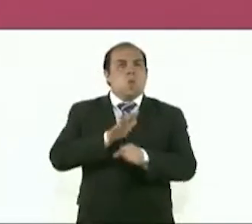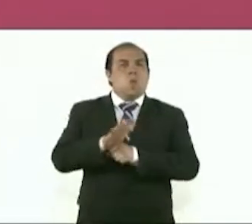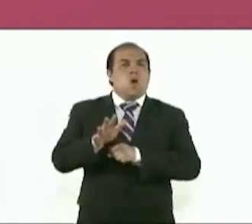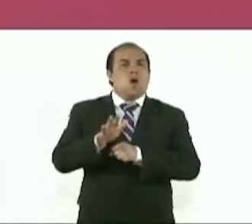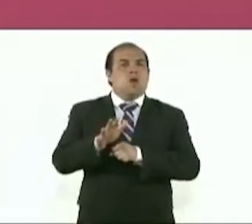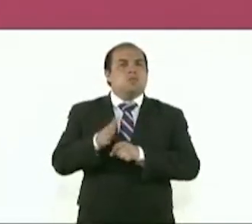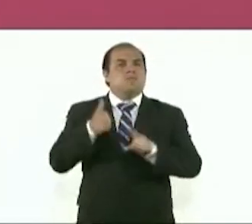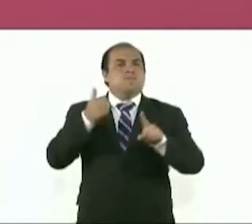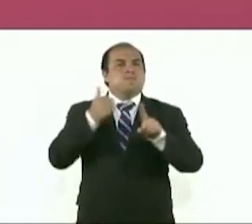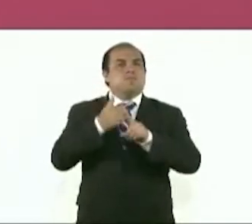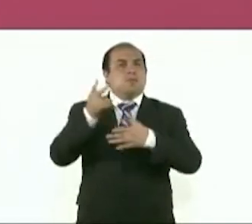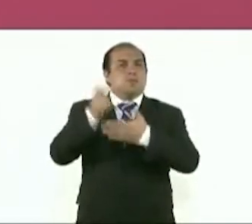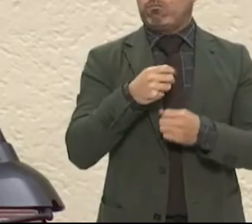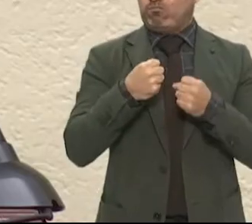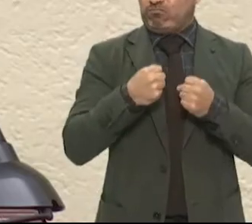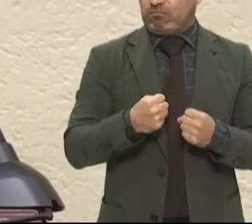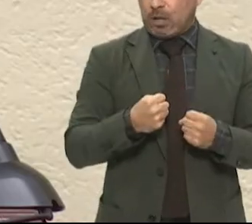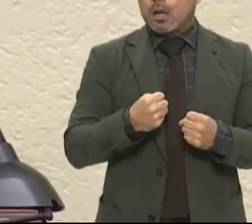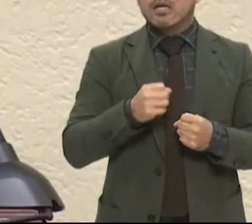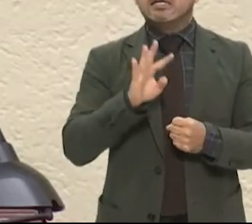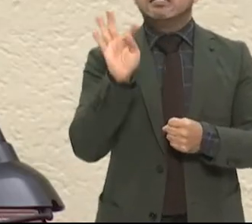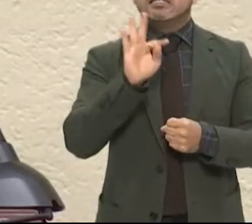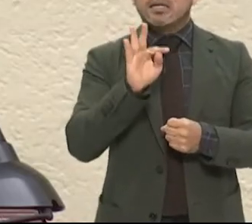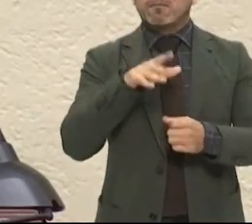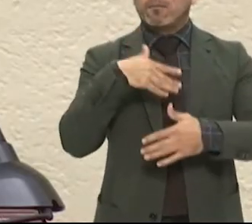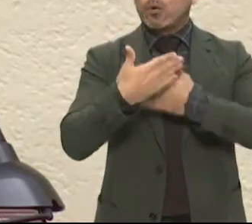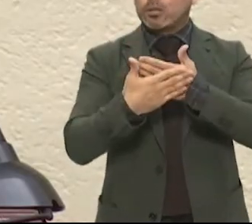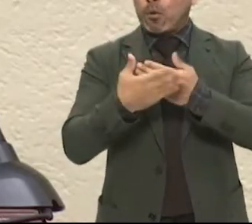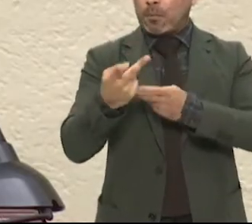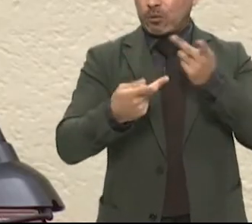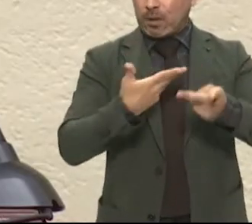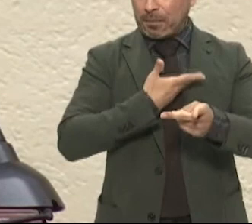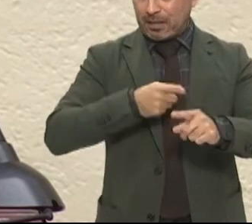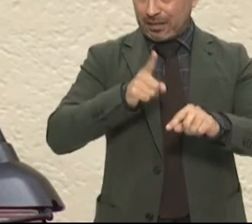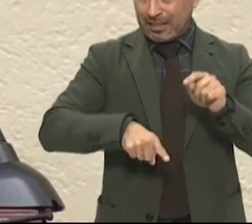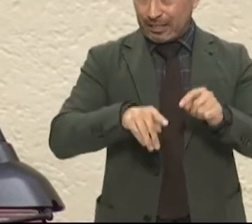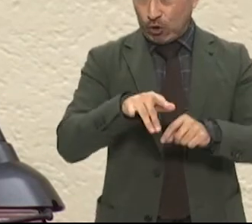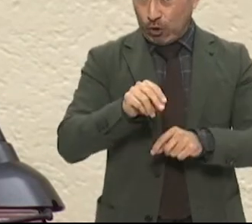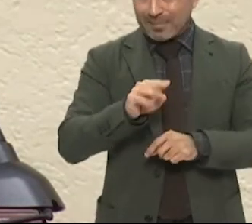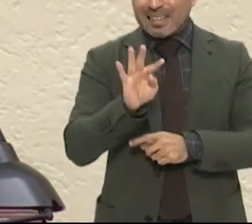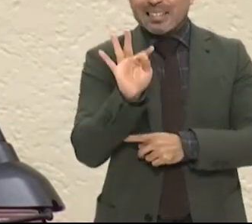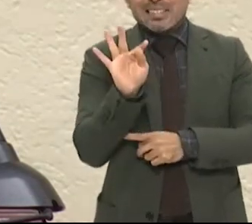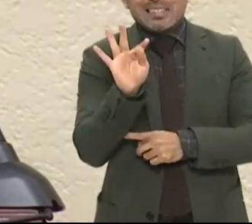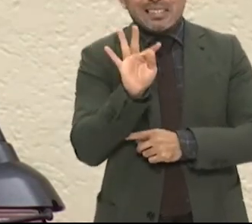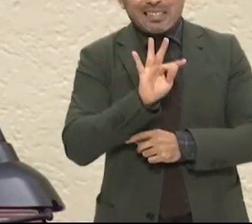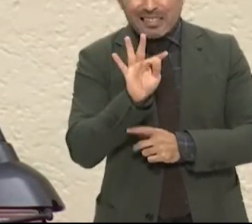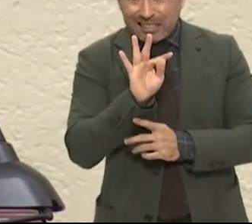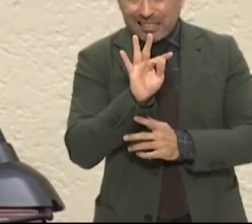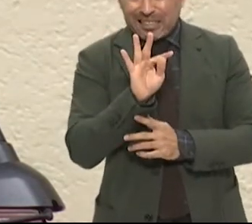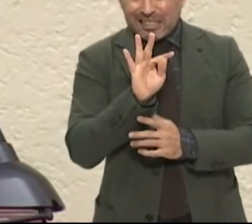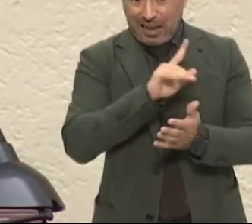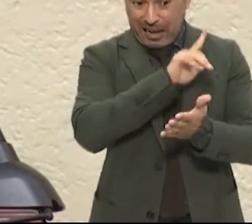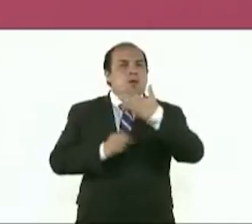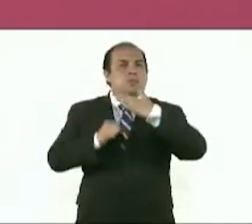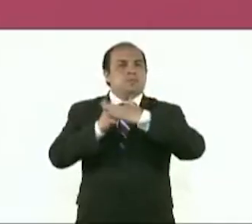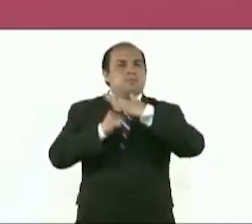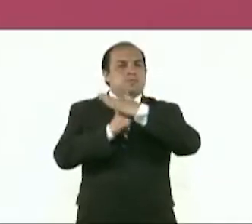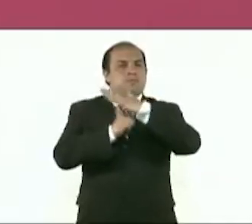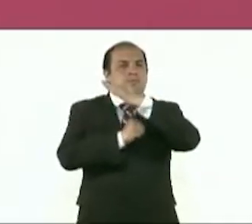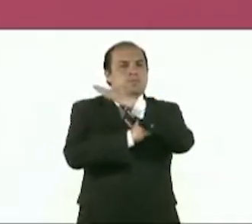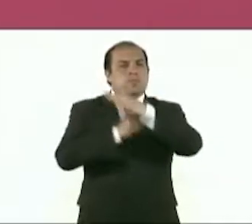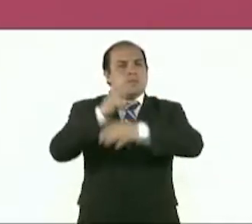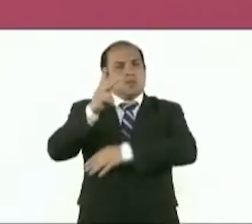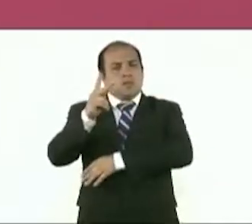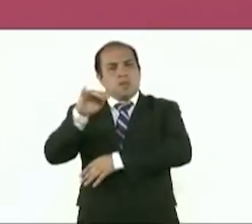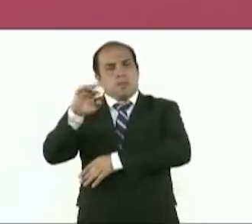electoral para ajustar su presupuesto y contar con los recursos necesarios para realizar la revocación presidencial, la